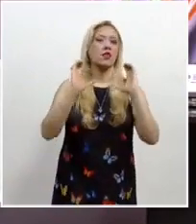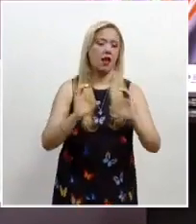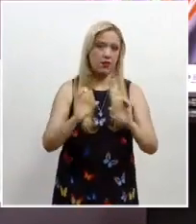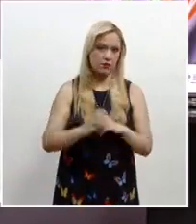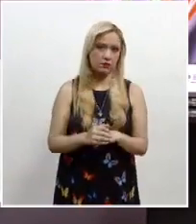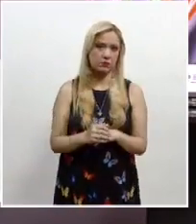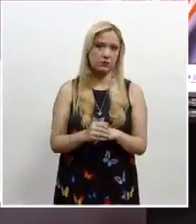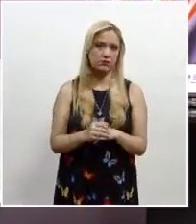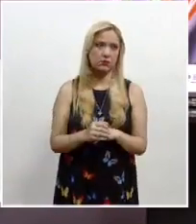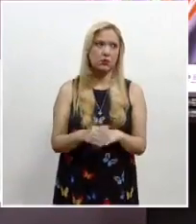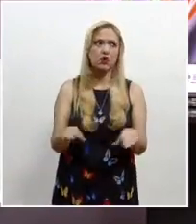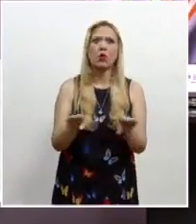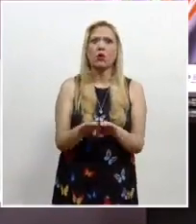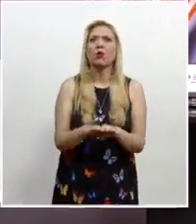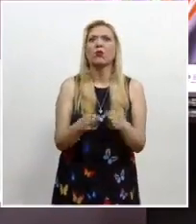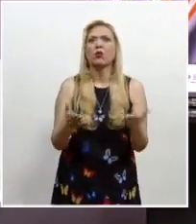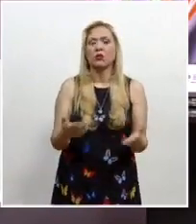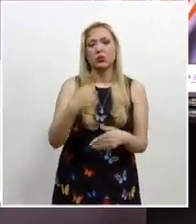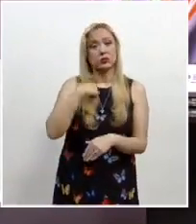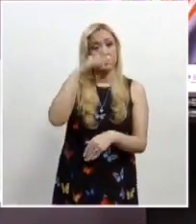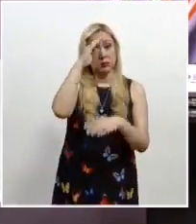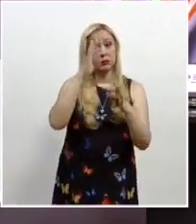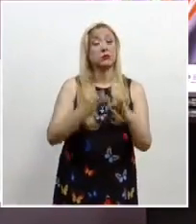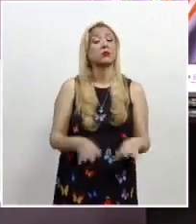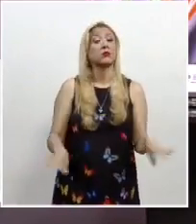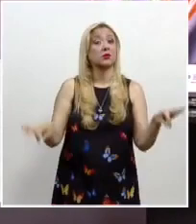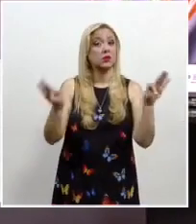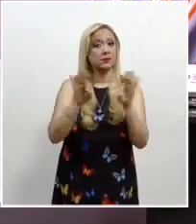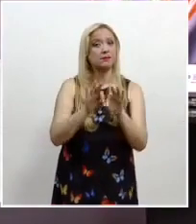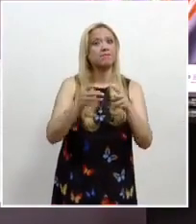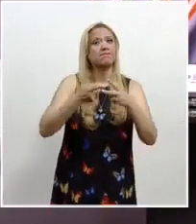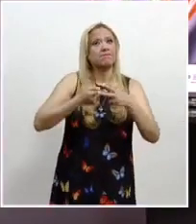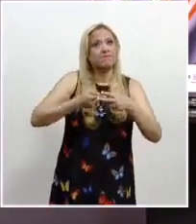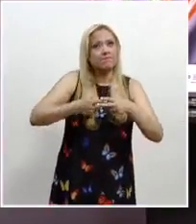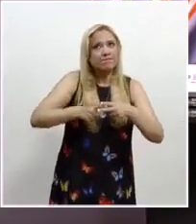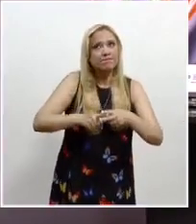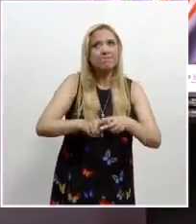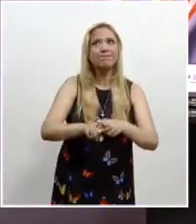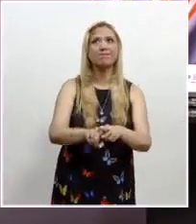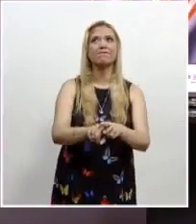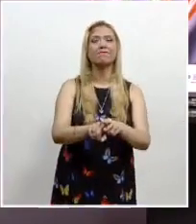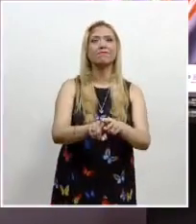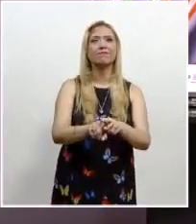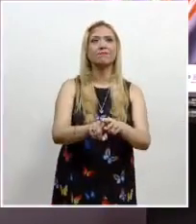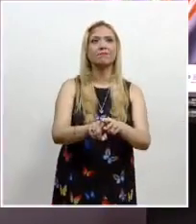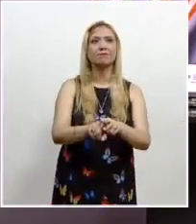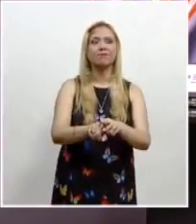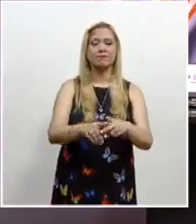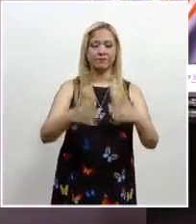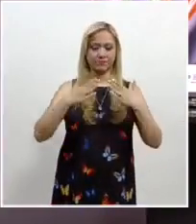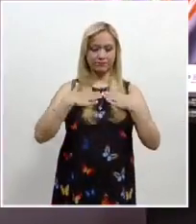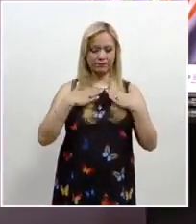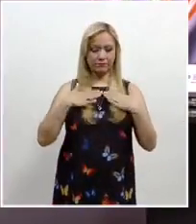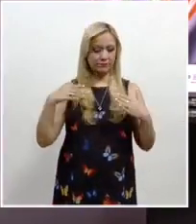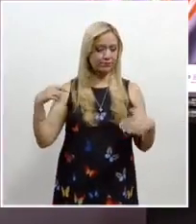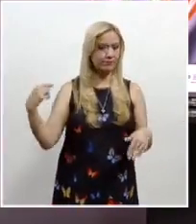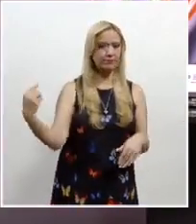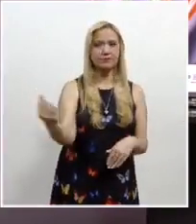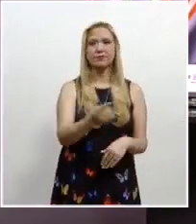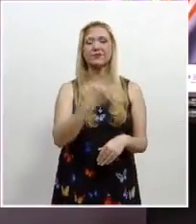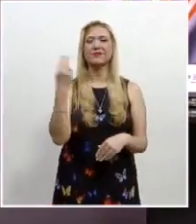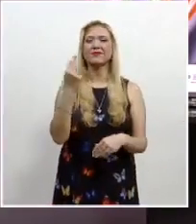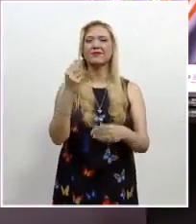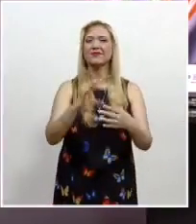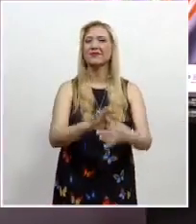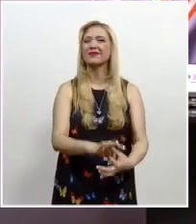poder llegar a eso, me parece muy importante empezar a involucrarnos como sociedad en romper